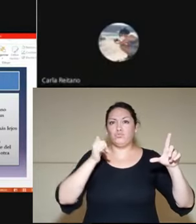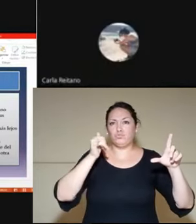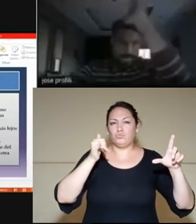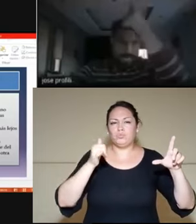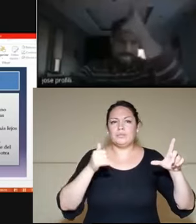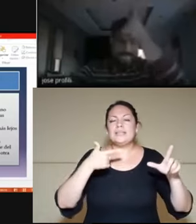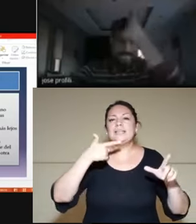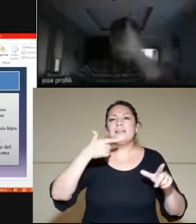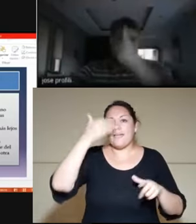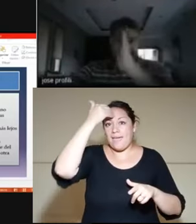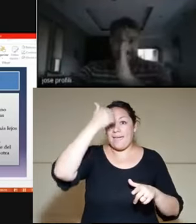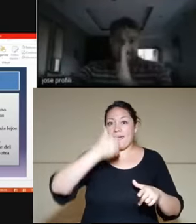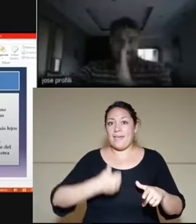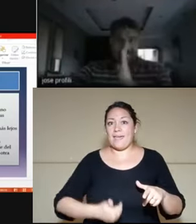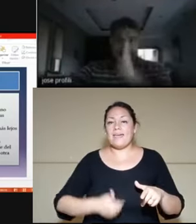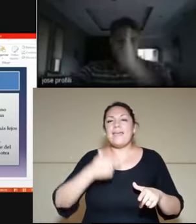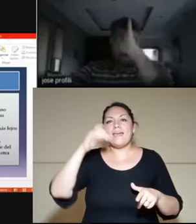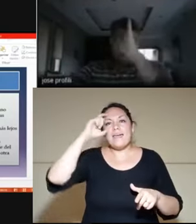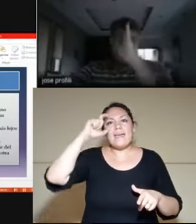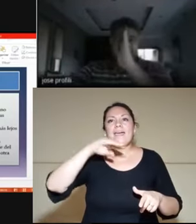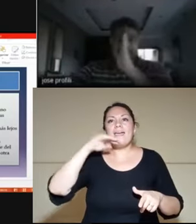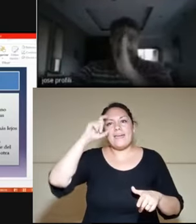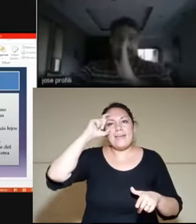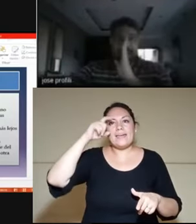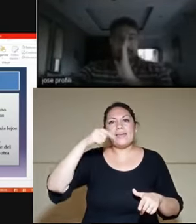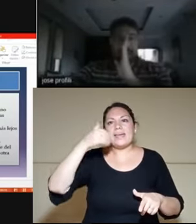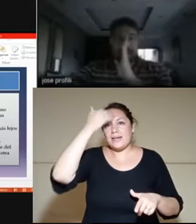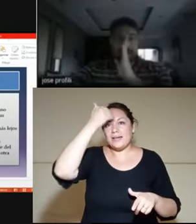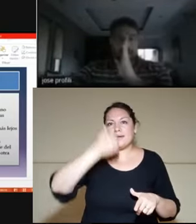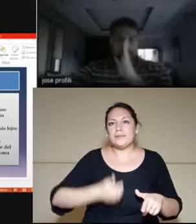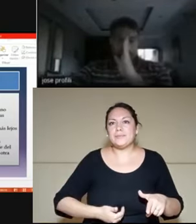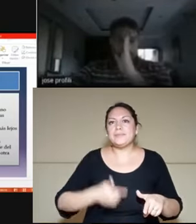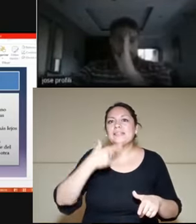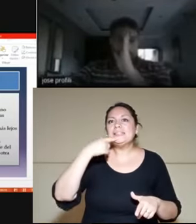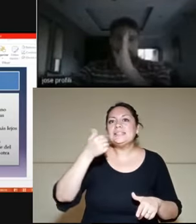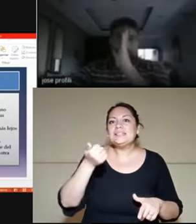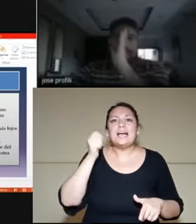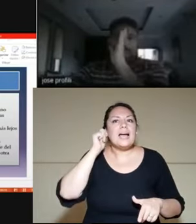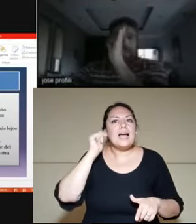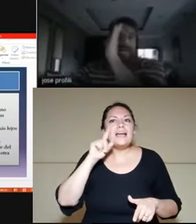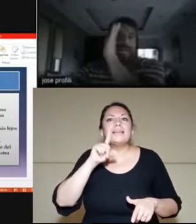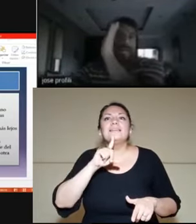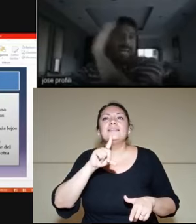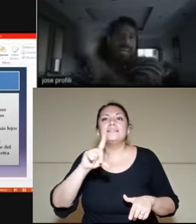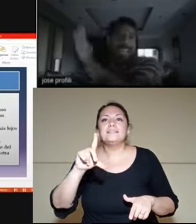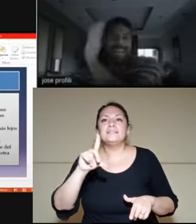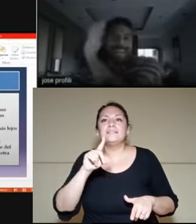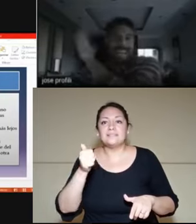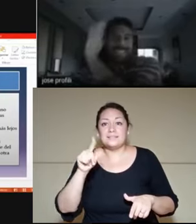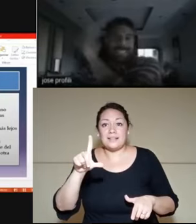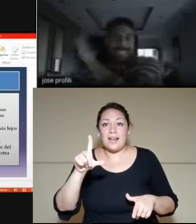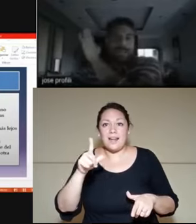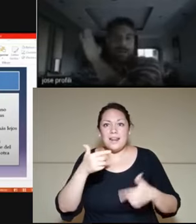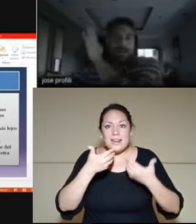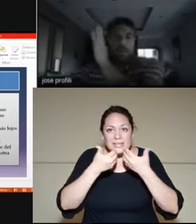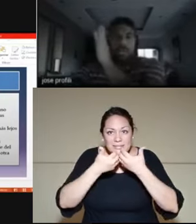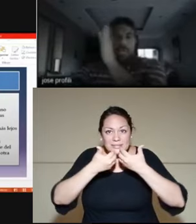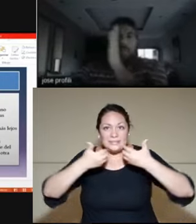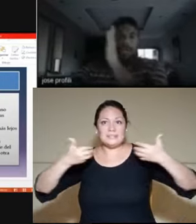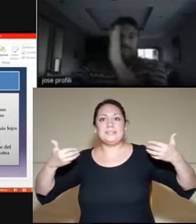Sí. Bueno, el eje sagital, que es el que pasa por la línea media, ¿no es cierto?, te va a dividir en